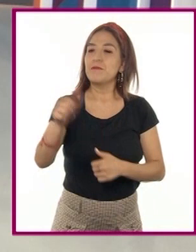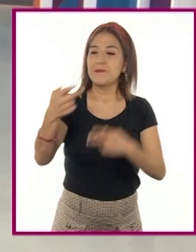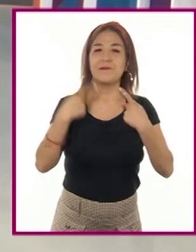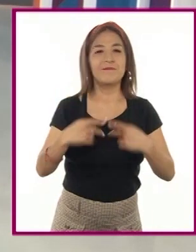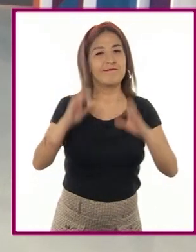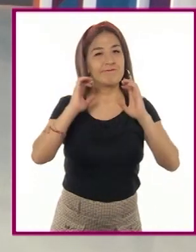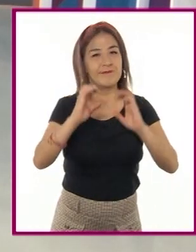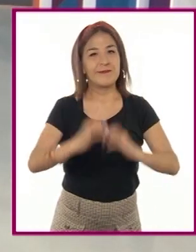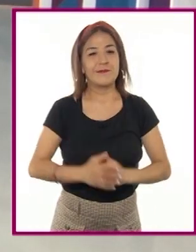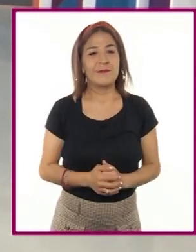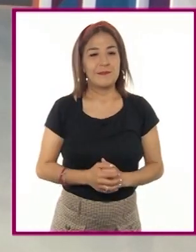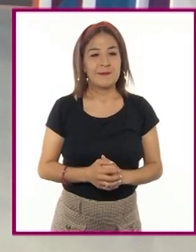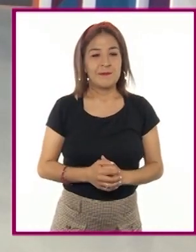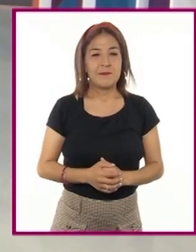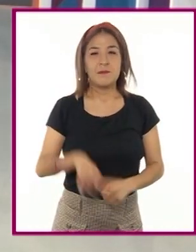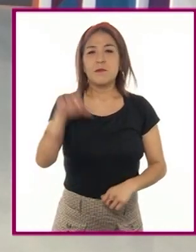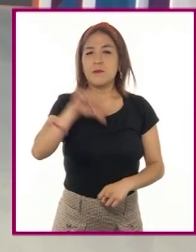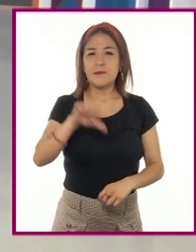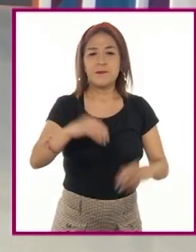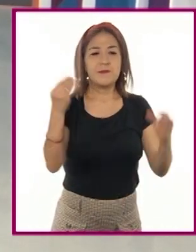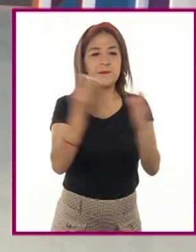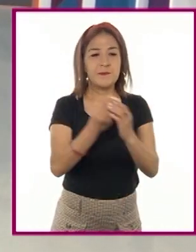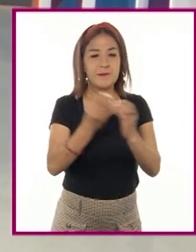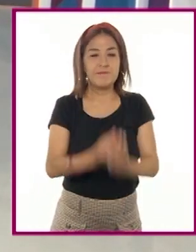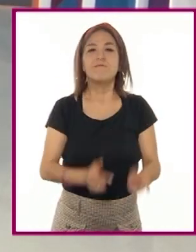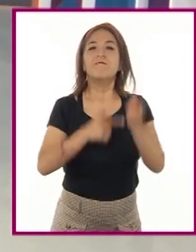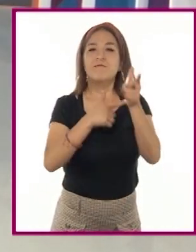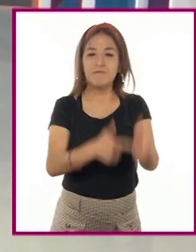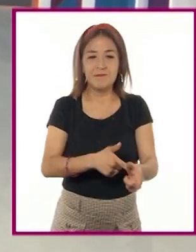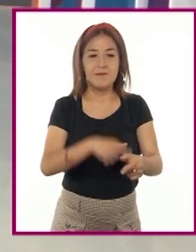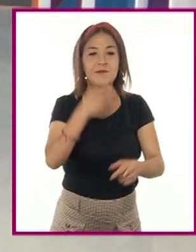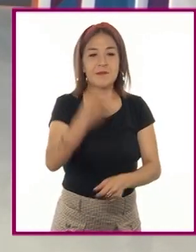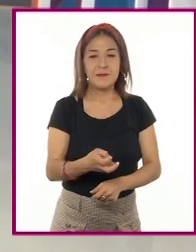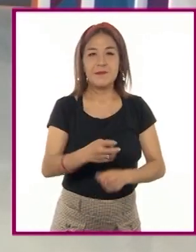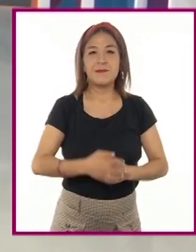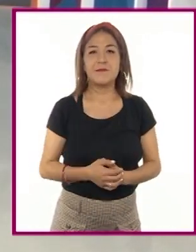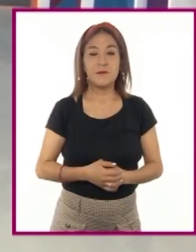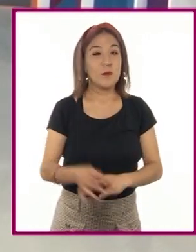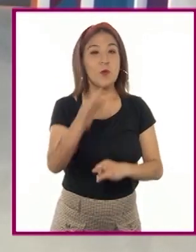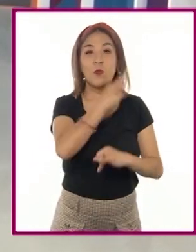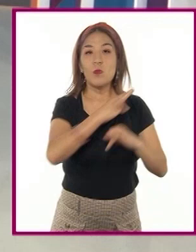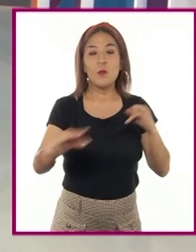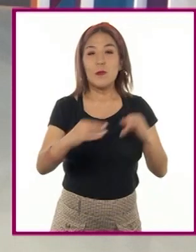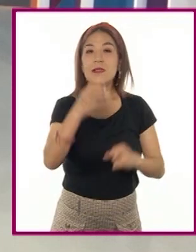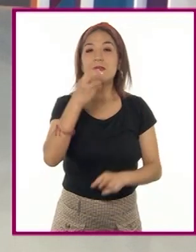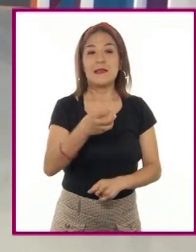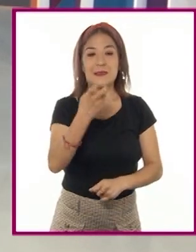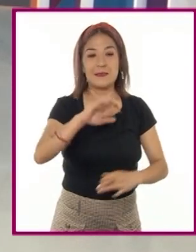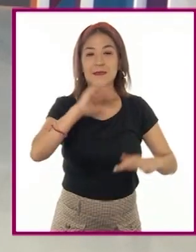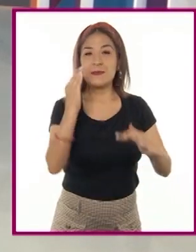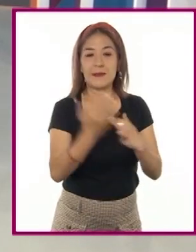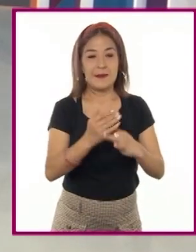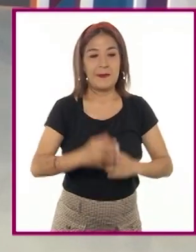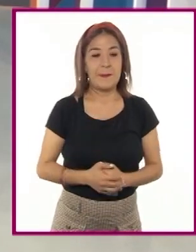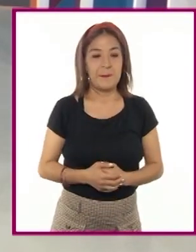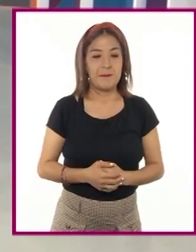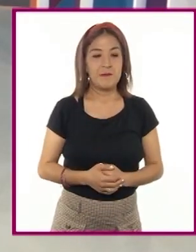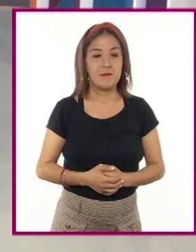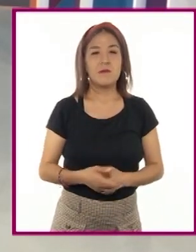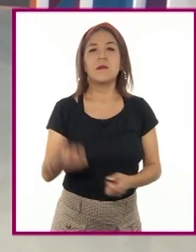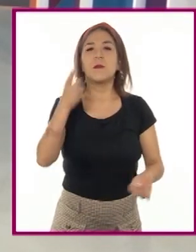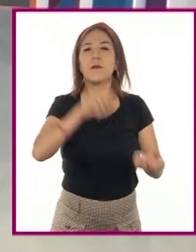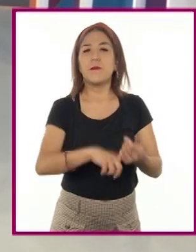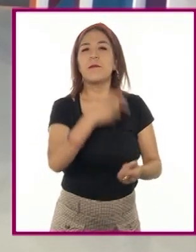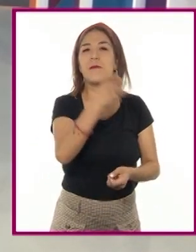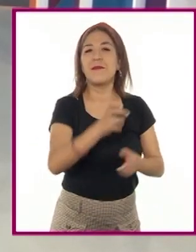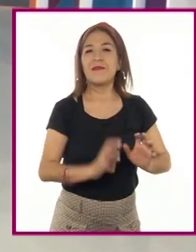demás. En la sesión de hoy continuaremos con la tercera y última parte de lo que se quedó en